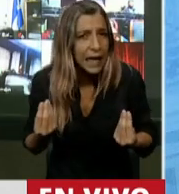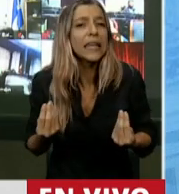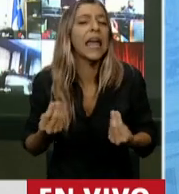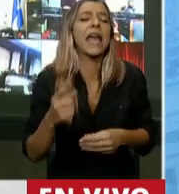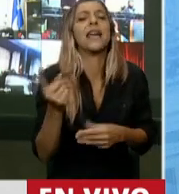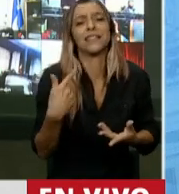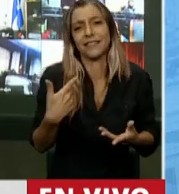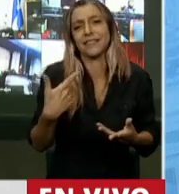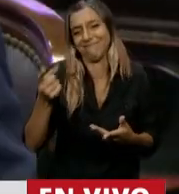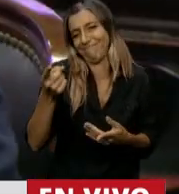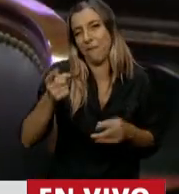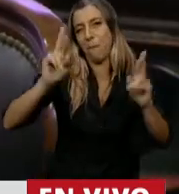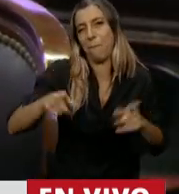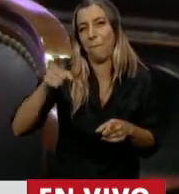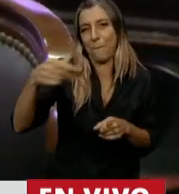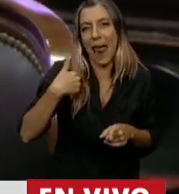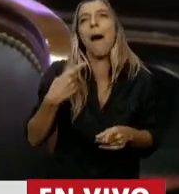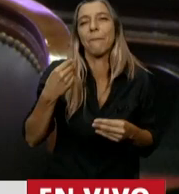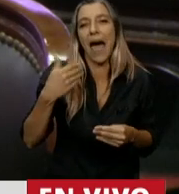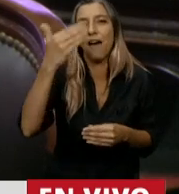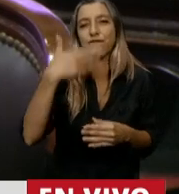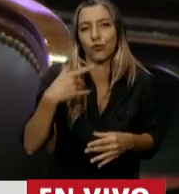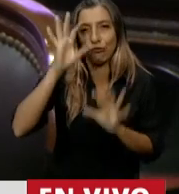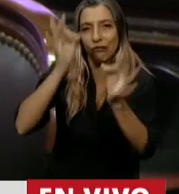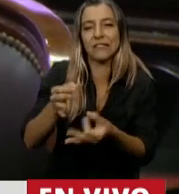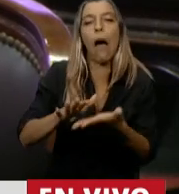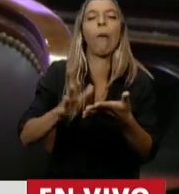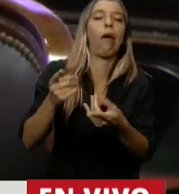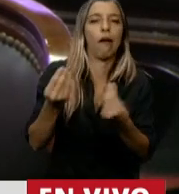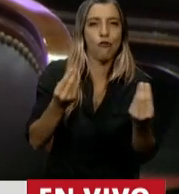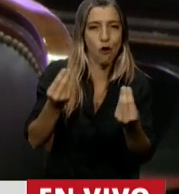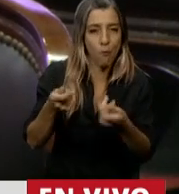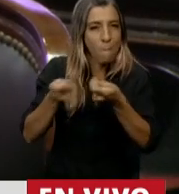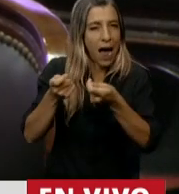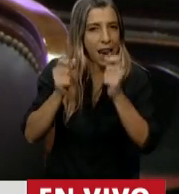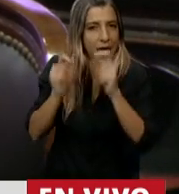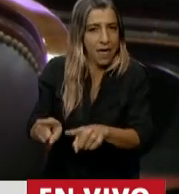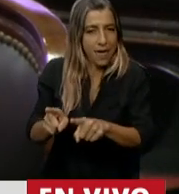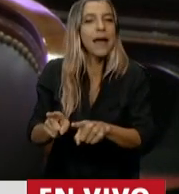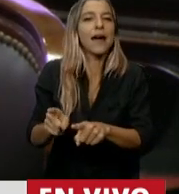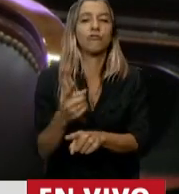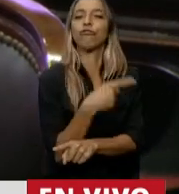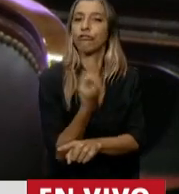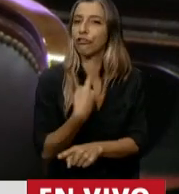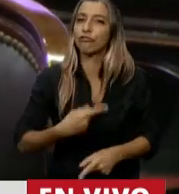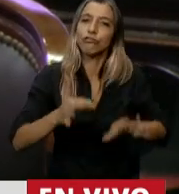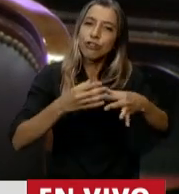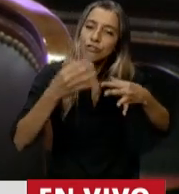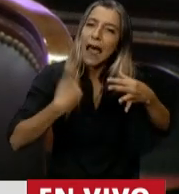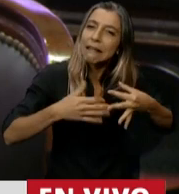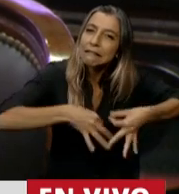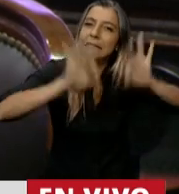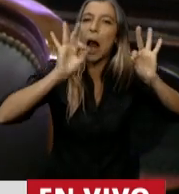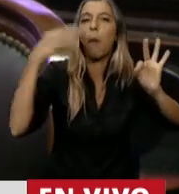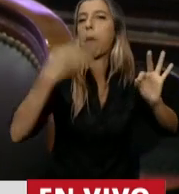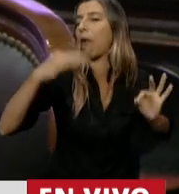de configurar el futuro. Por eso debemos rescatar y salvar el país, evitando que se consume el